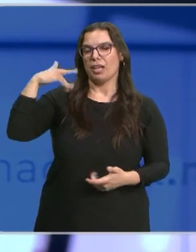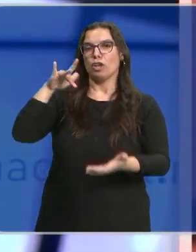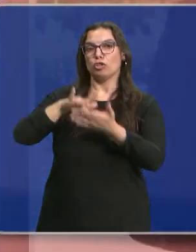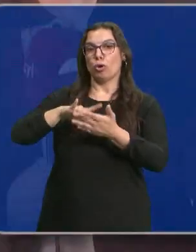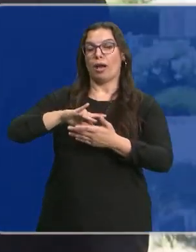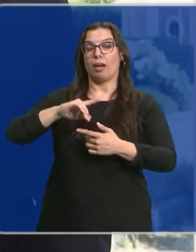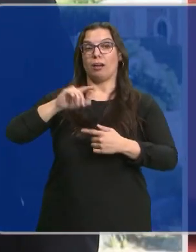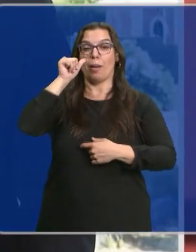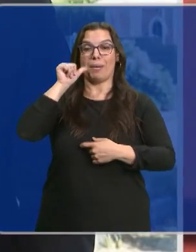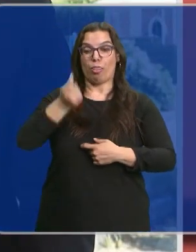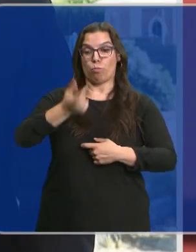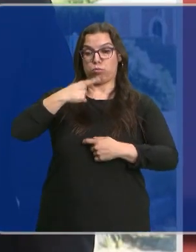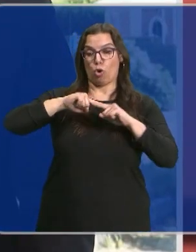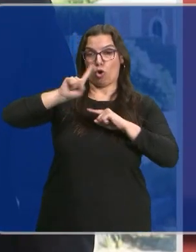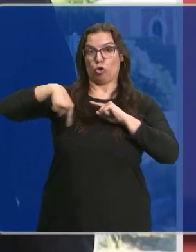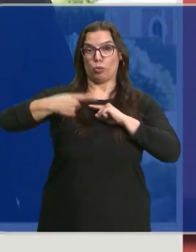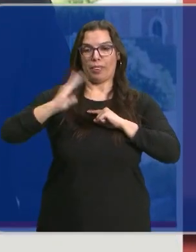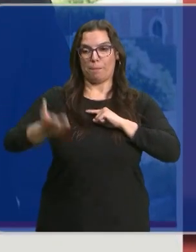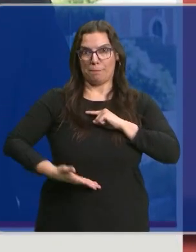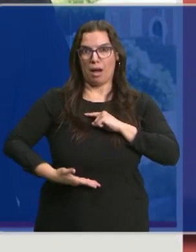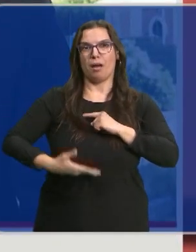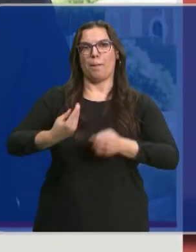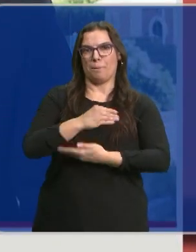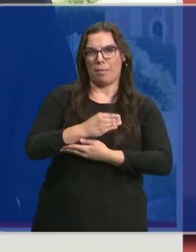malformaciones en los embarazos. Daniel, volvemos contigo.